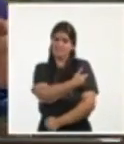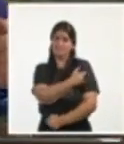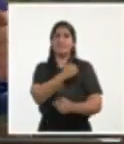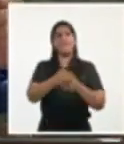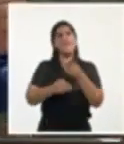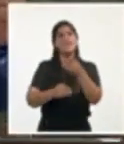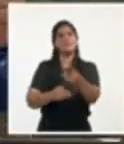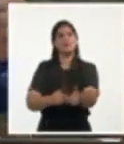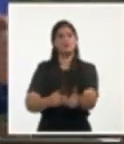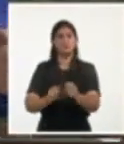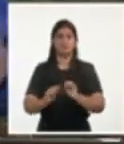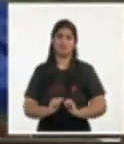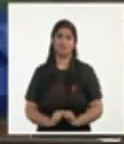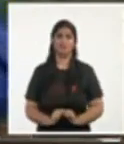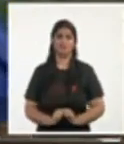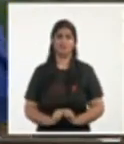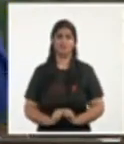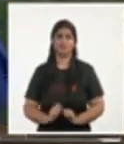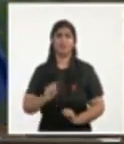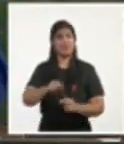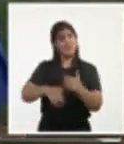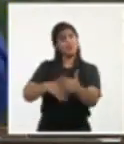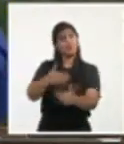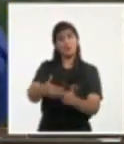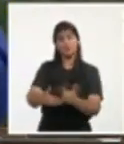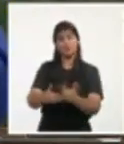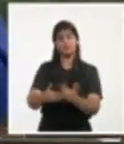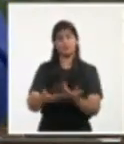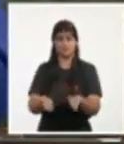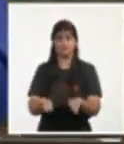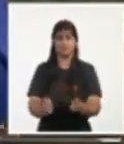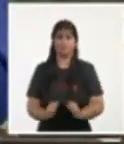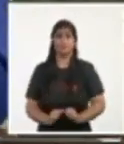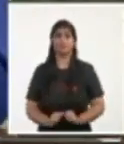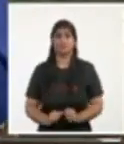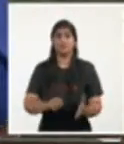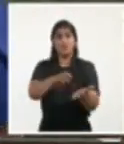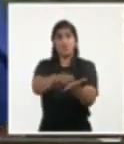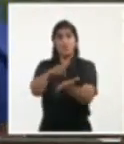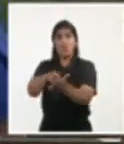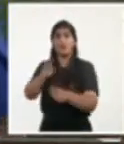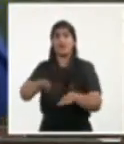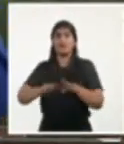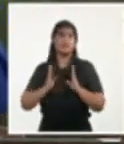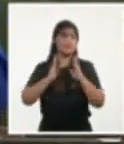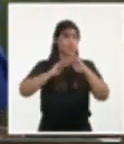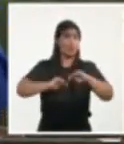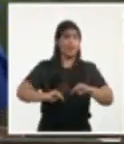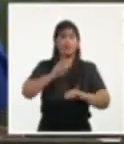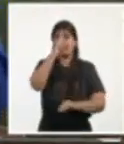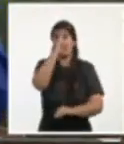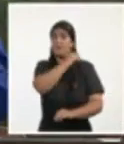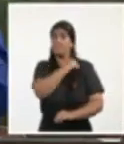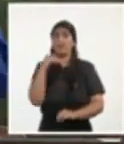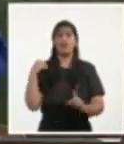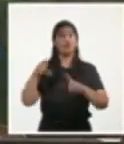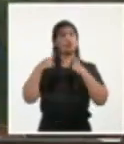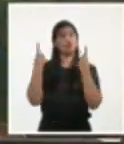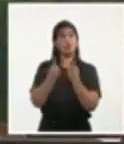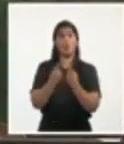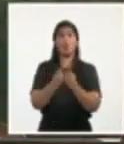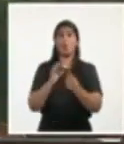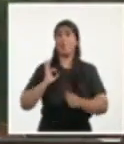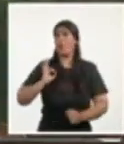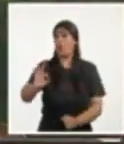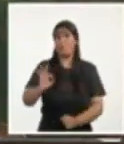tensan los recursos humanos. Y es otro elemento adicional que nos impone esta situación. Si tenemos